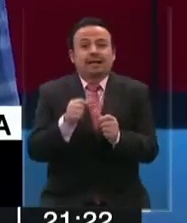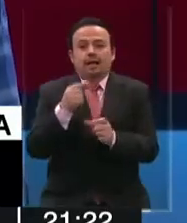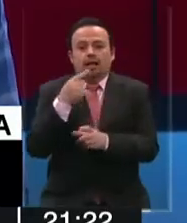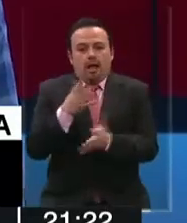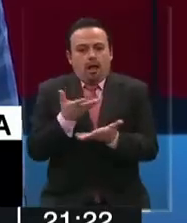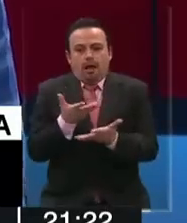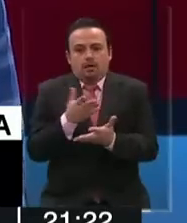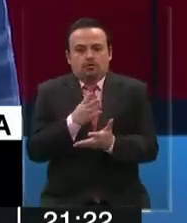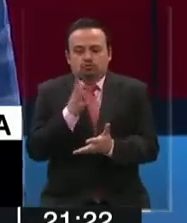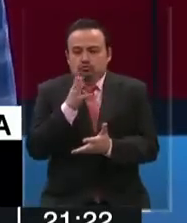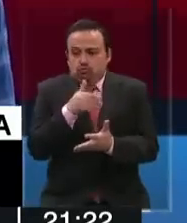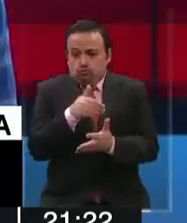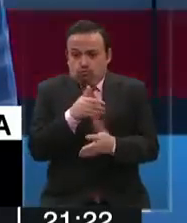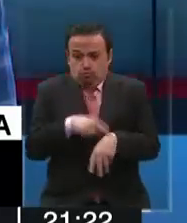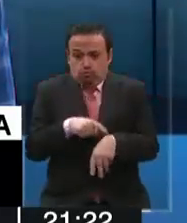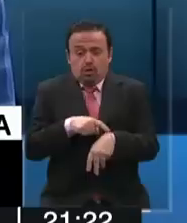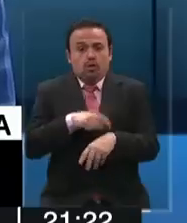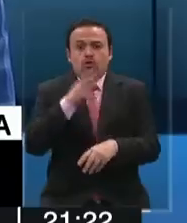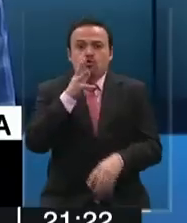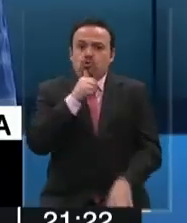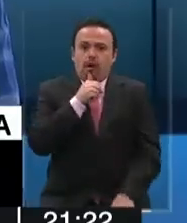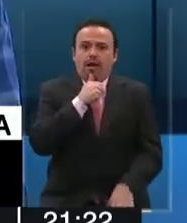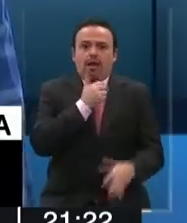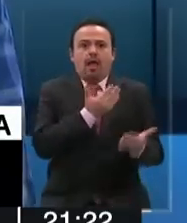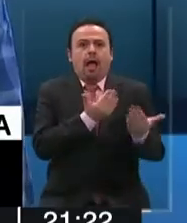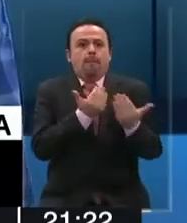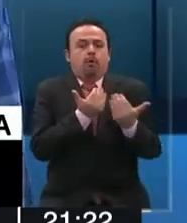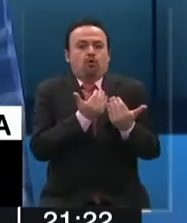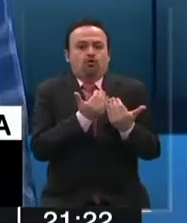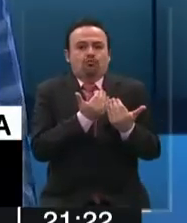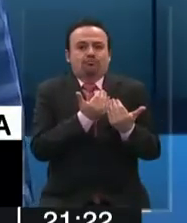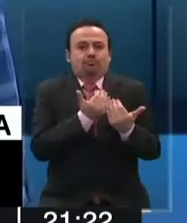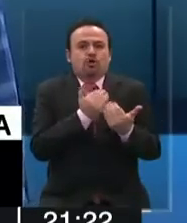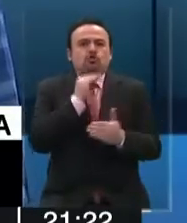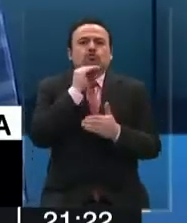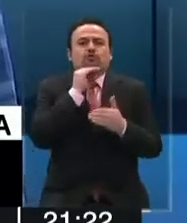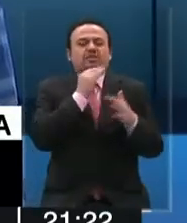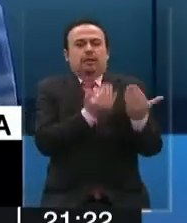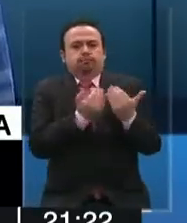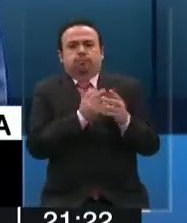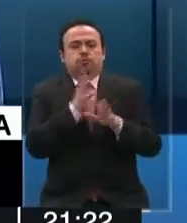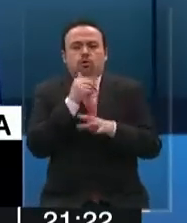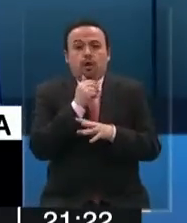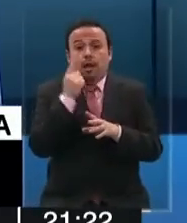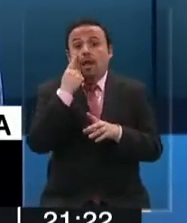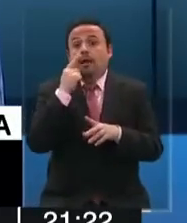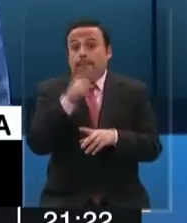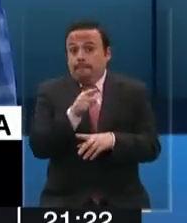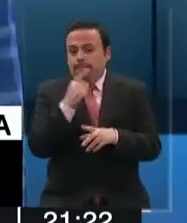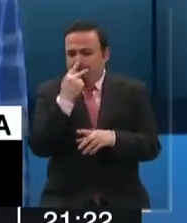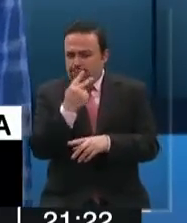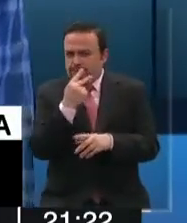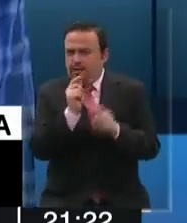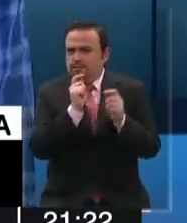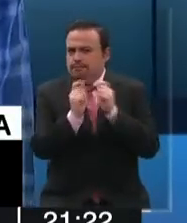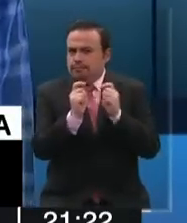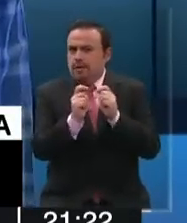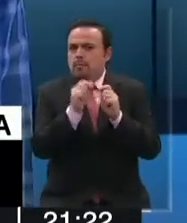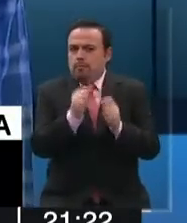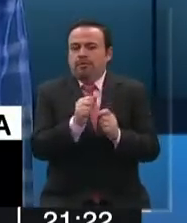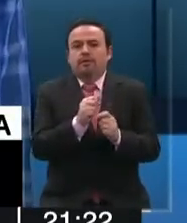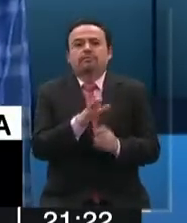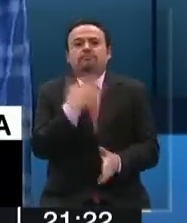hasta este momento suficiente apoyo y que corre riesgo de ser